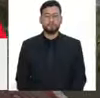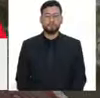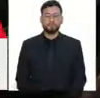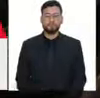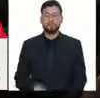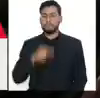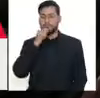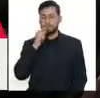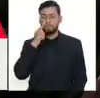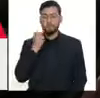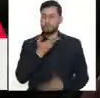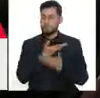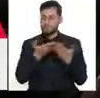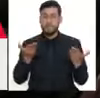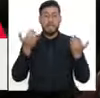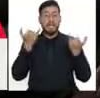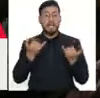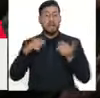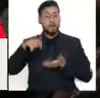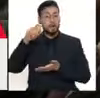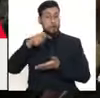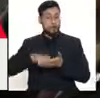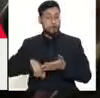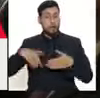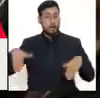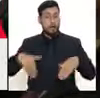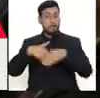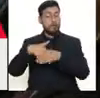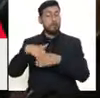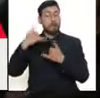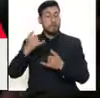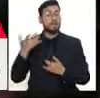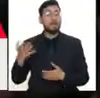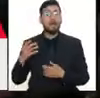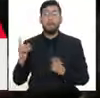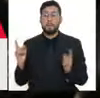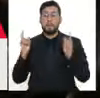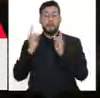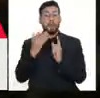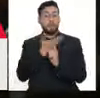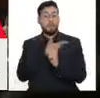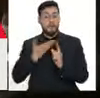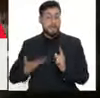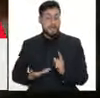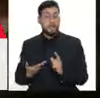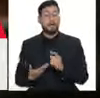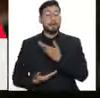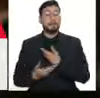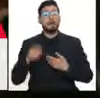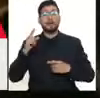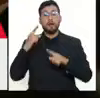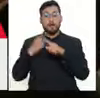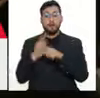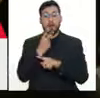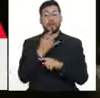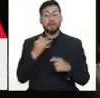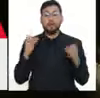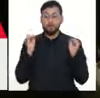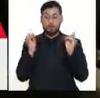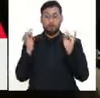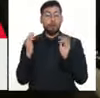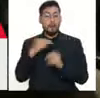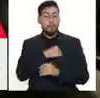Señoras y señores, la ceremonia de suscripción de convenios del Encuentro Presidencial y 15º Gabinete